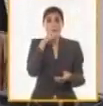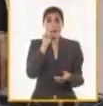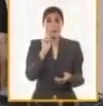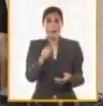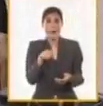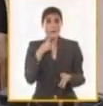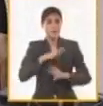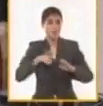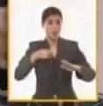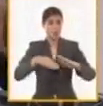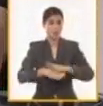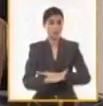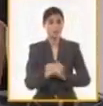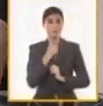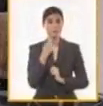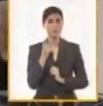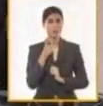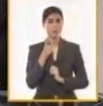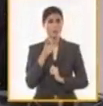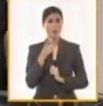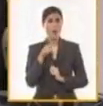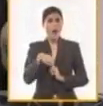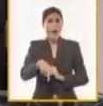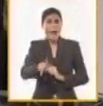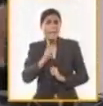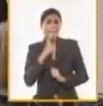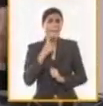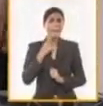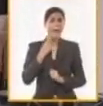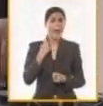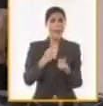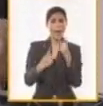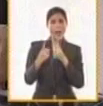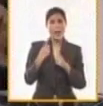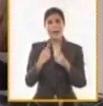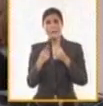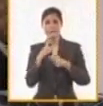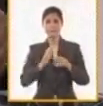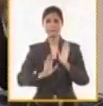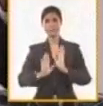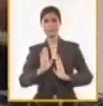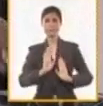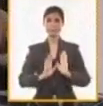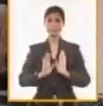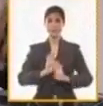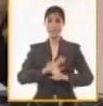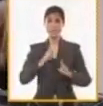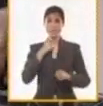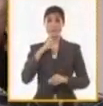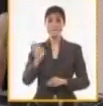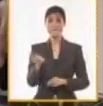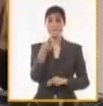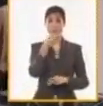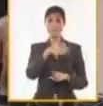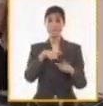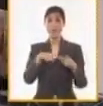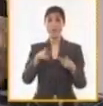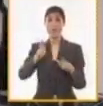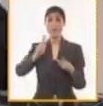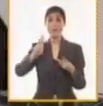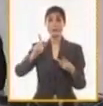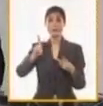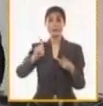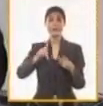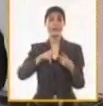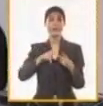ha manifestado en cuanto a eso. Son Starmer y Macron los que han dicho que Francia y Reino Unido deben participar en una formación